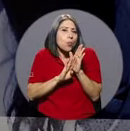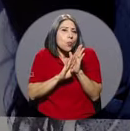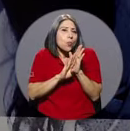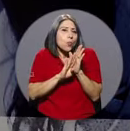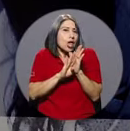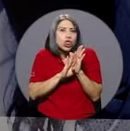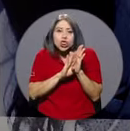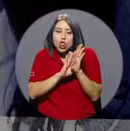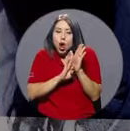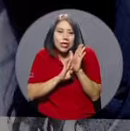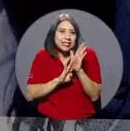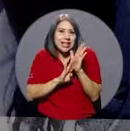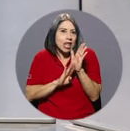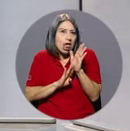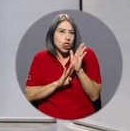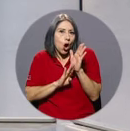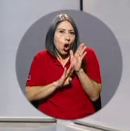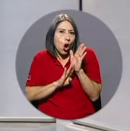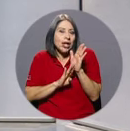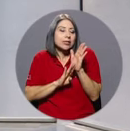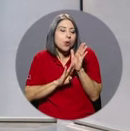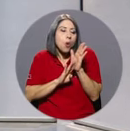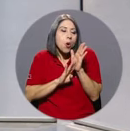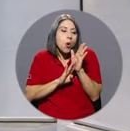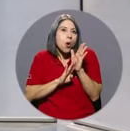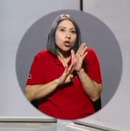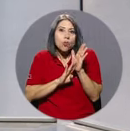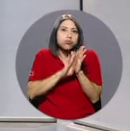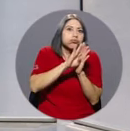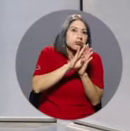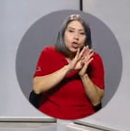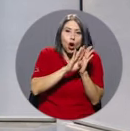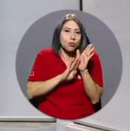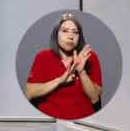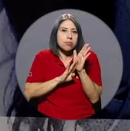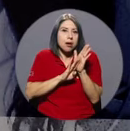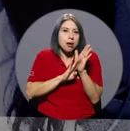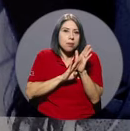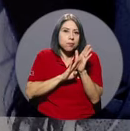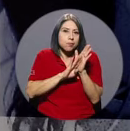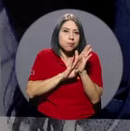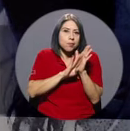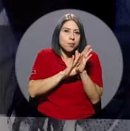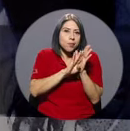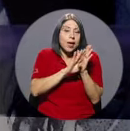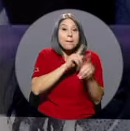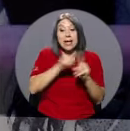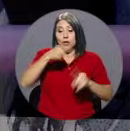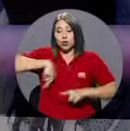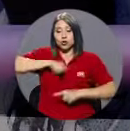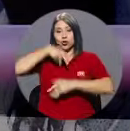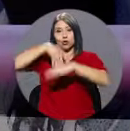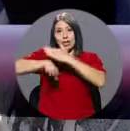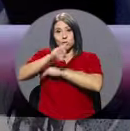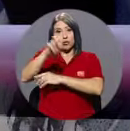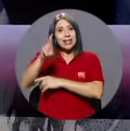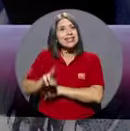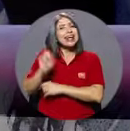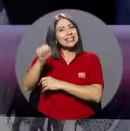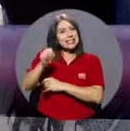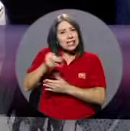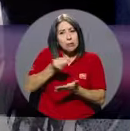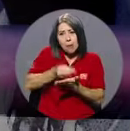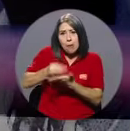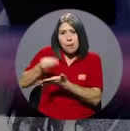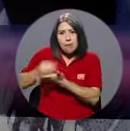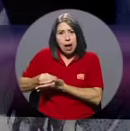no es ir en retroceso, es bajar la velocidad. Sí. Si tenemos un consumo interno que por las condiciones, lo que han mencionado